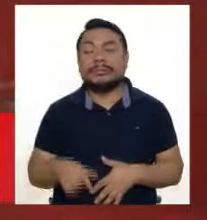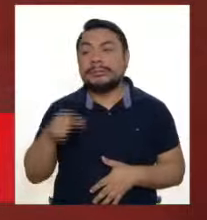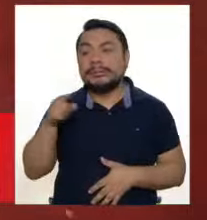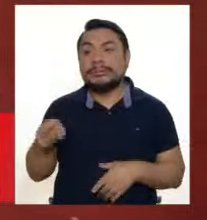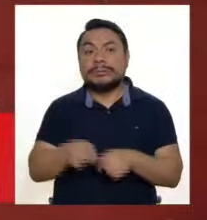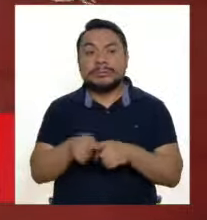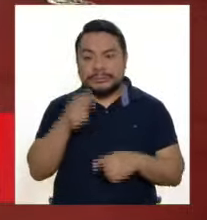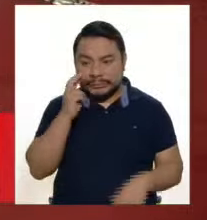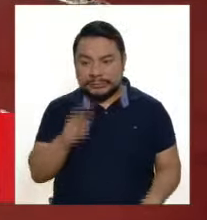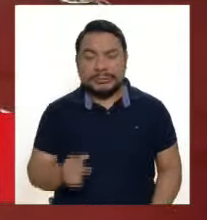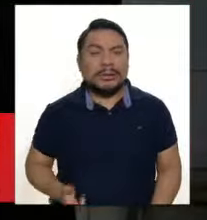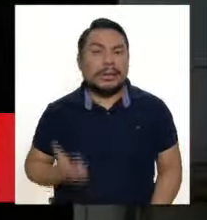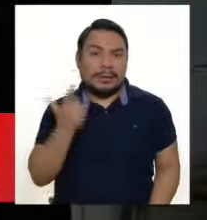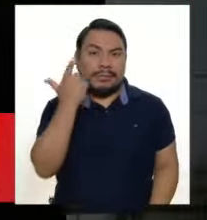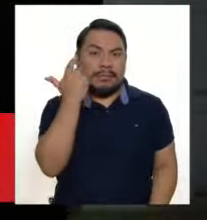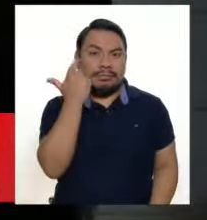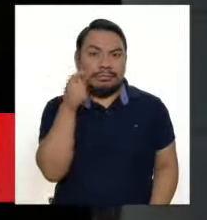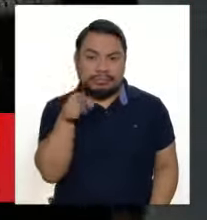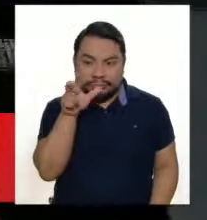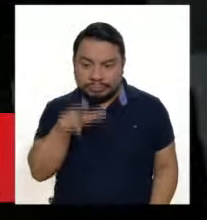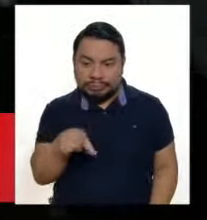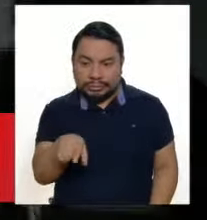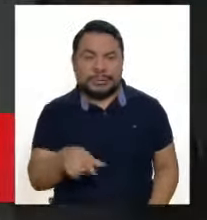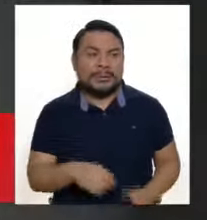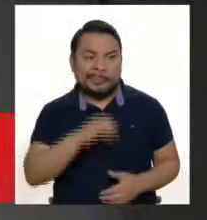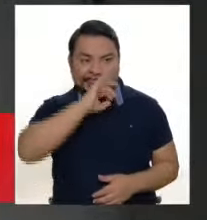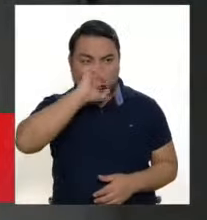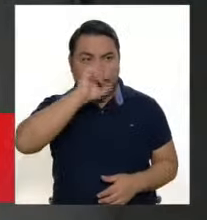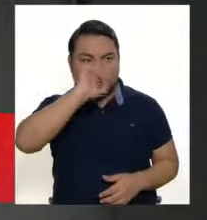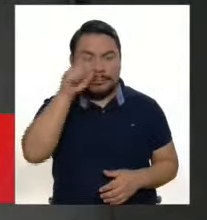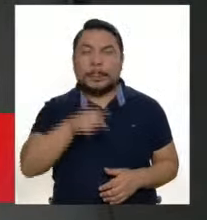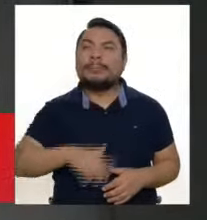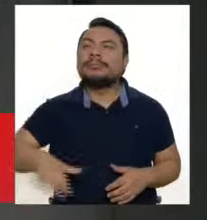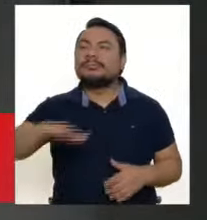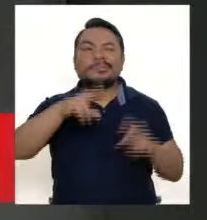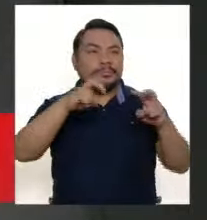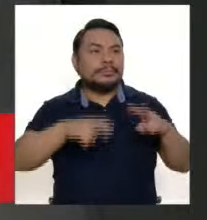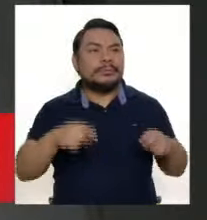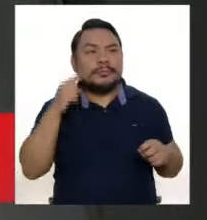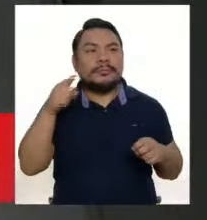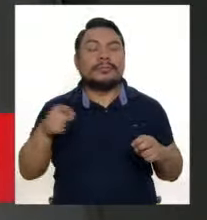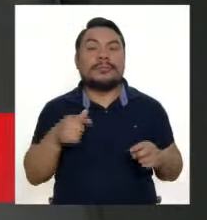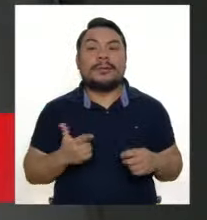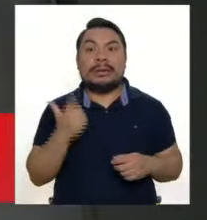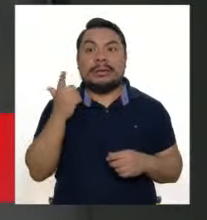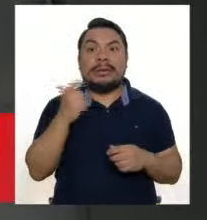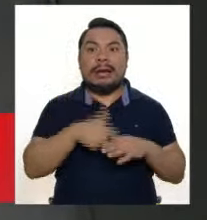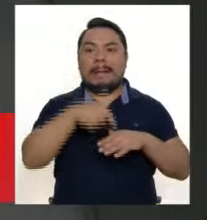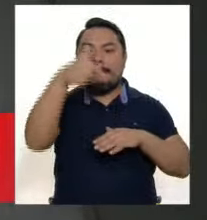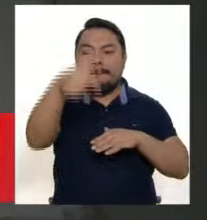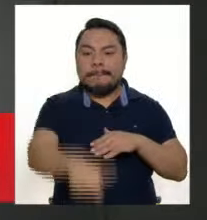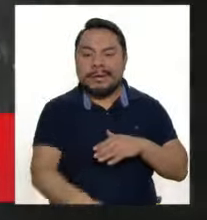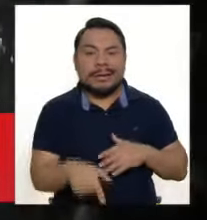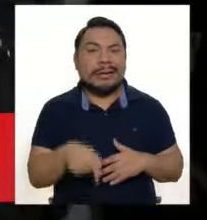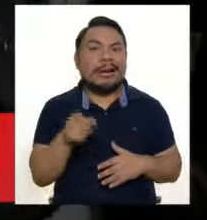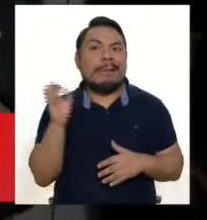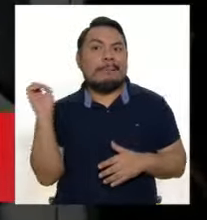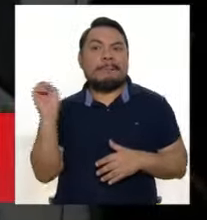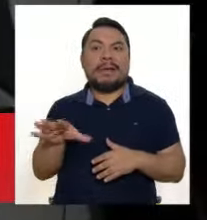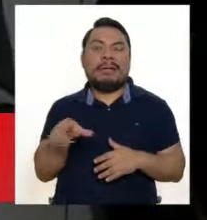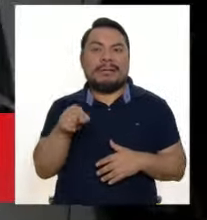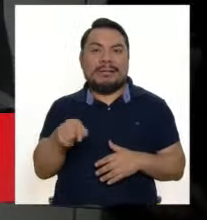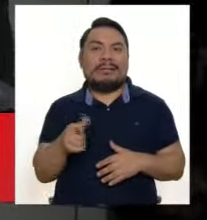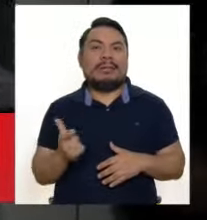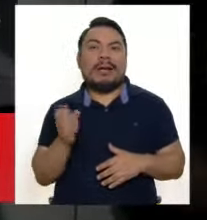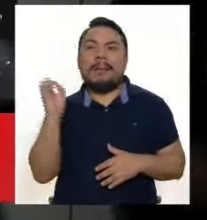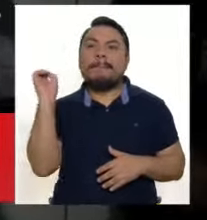la presencia de armas. Tiraban cosas hacia arriba, donde cayó una de las armas. Por este tragaluz. Para que